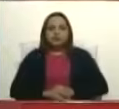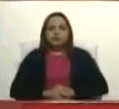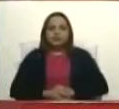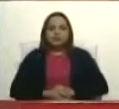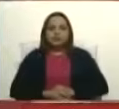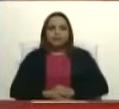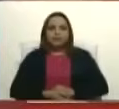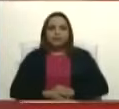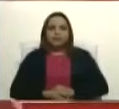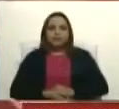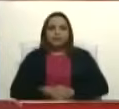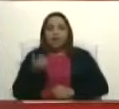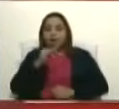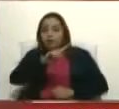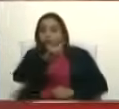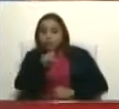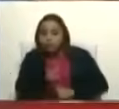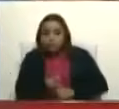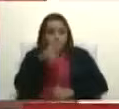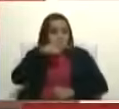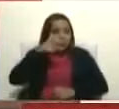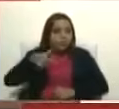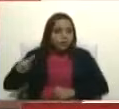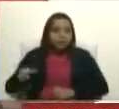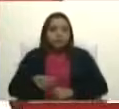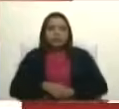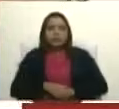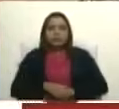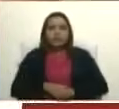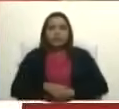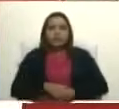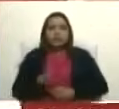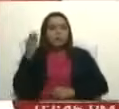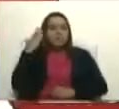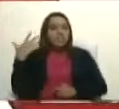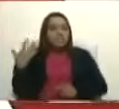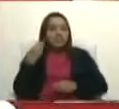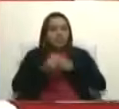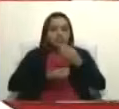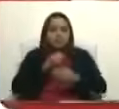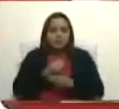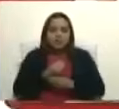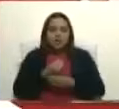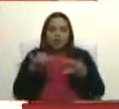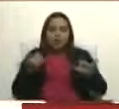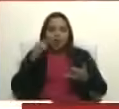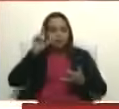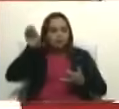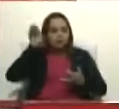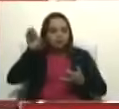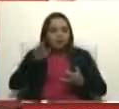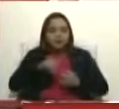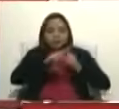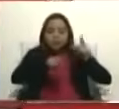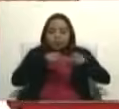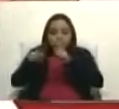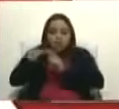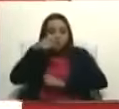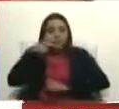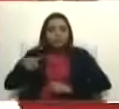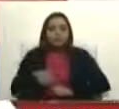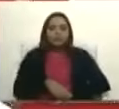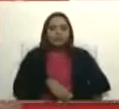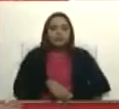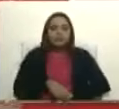La consulta. Se consulta para saber qué es lo que vamos a hacer. Se le está consultando al pueblo. El